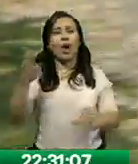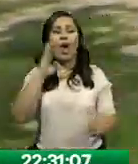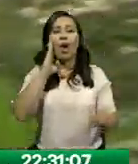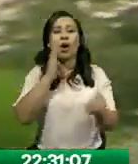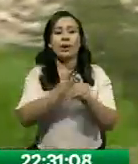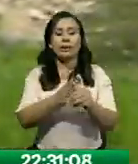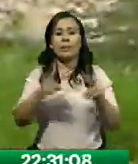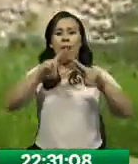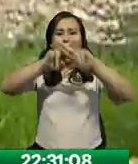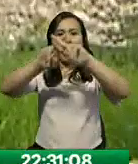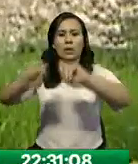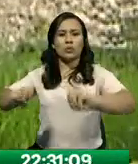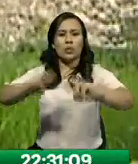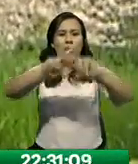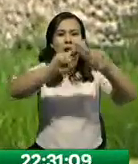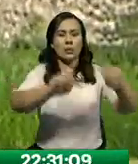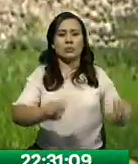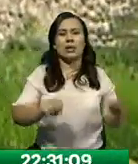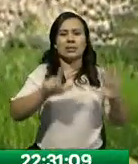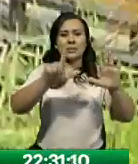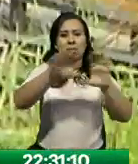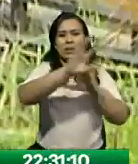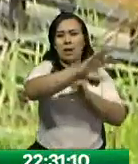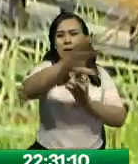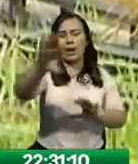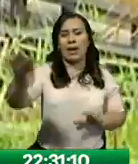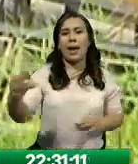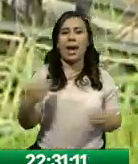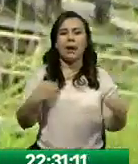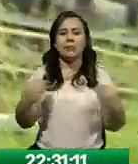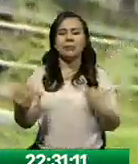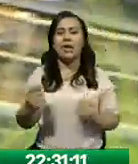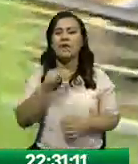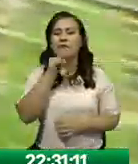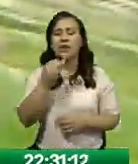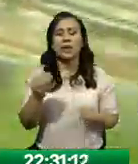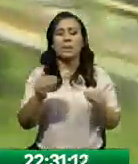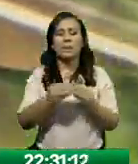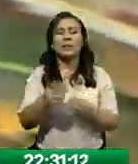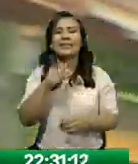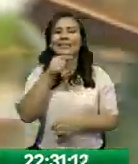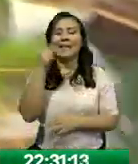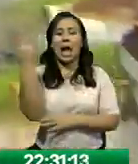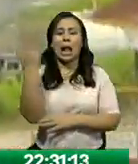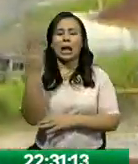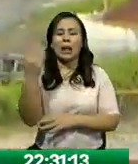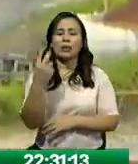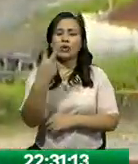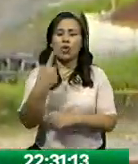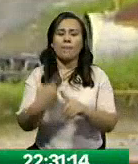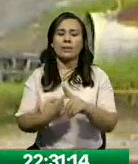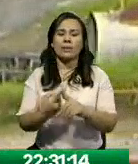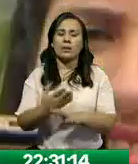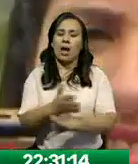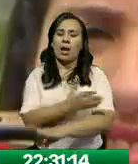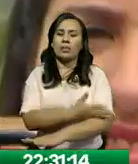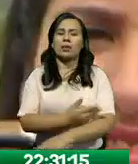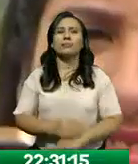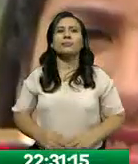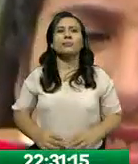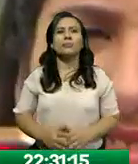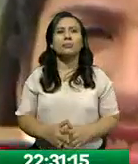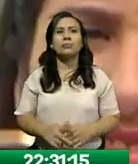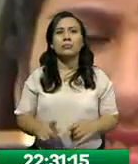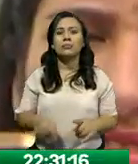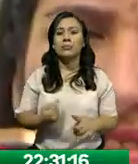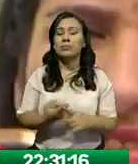era clausurar las 7 concesiones mineras cuya competencia pasaron al Cabildo porteño hace 2 meses. Desde el momento en que